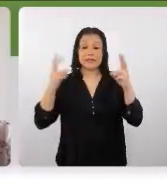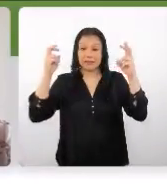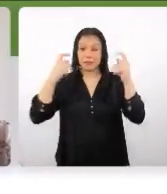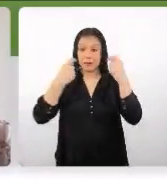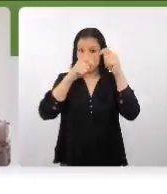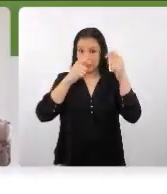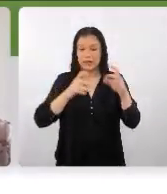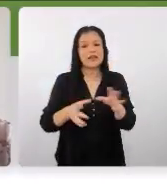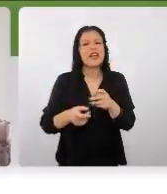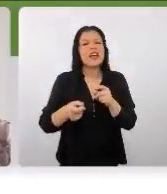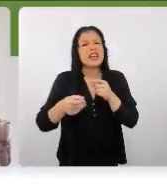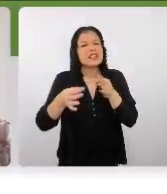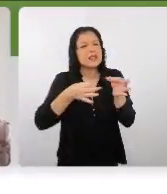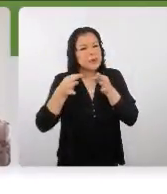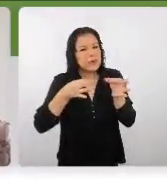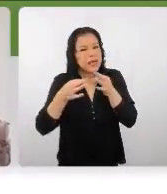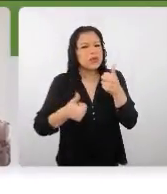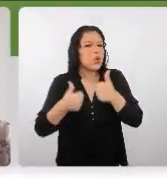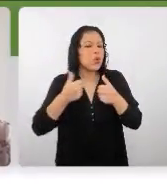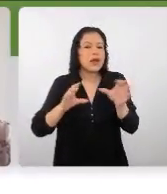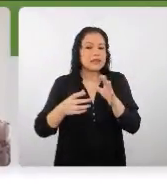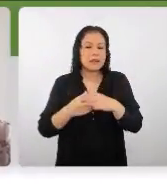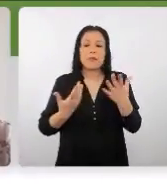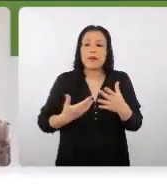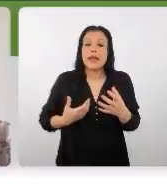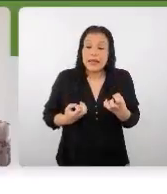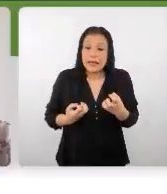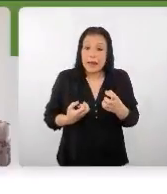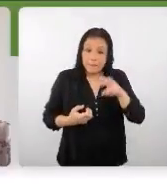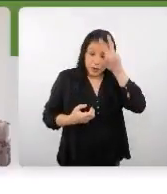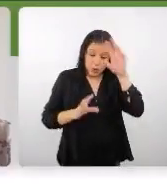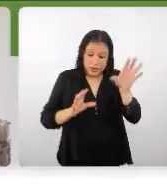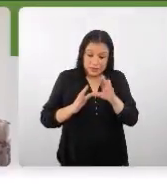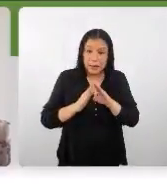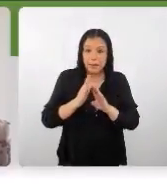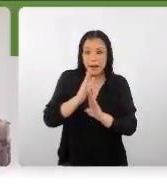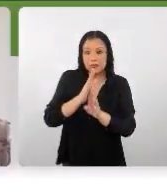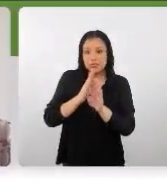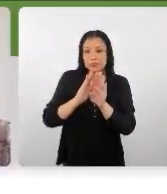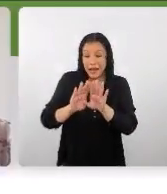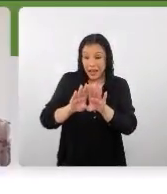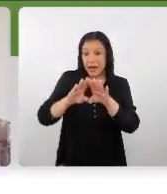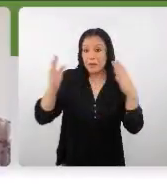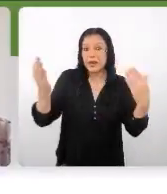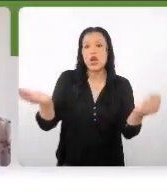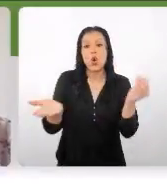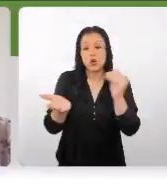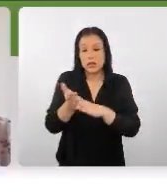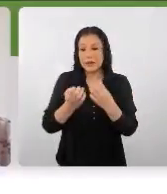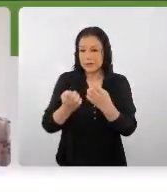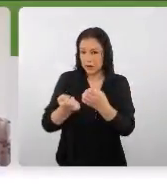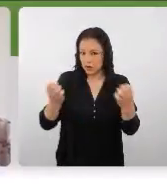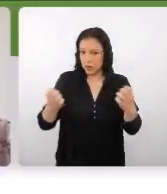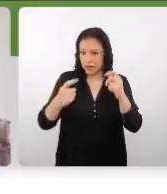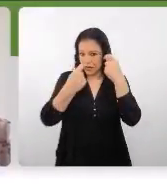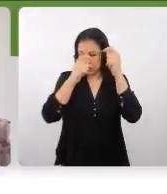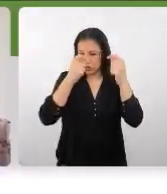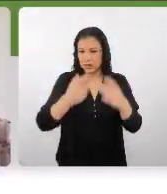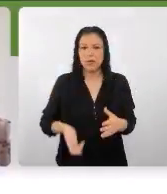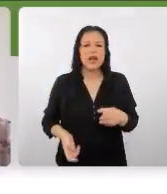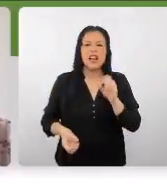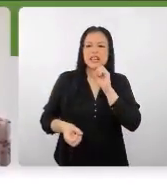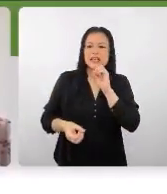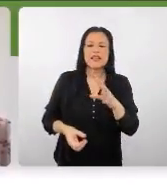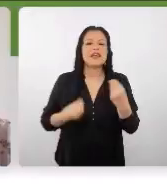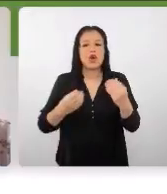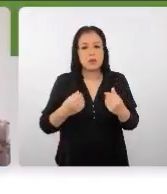vienen realizando en miras a la reactivación de la actividad turística en nuestro país. Se mencionó un poco de cómo se